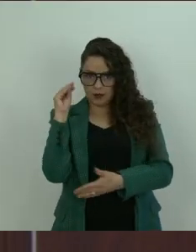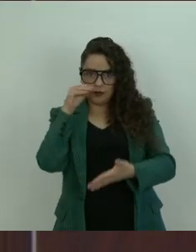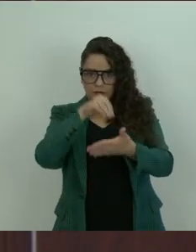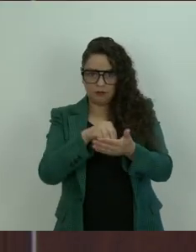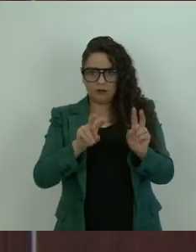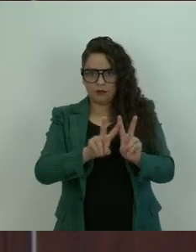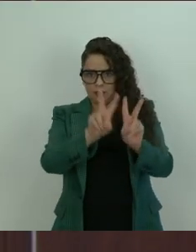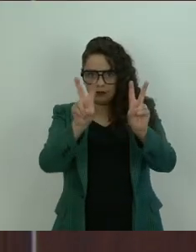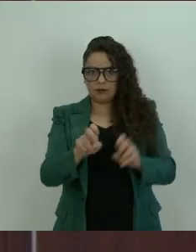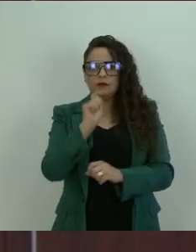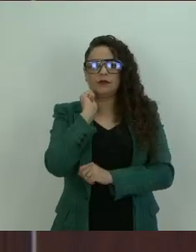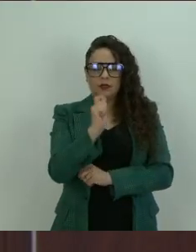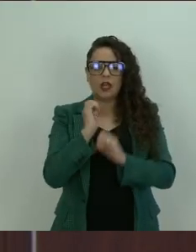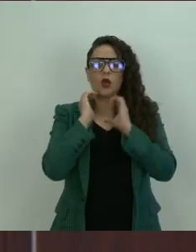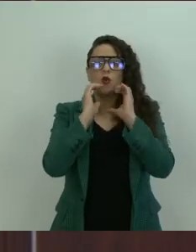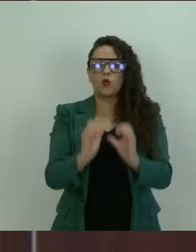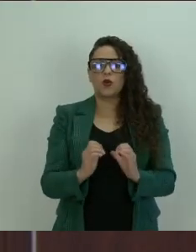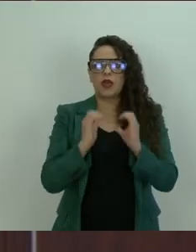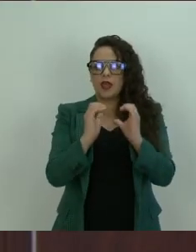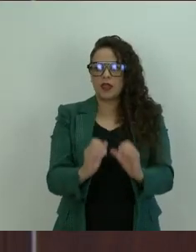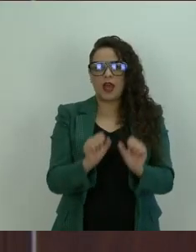los cuidados. Pero entonces,